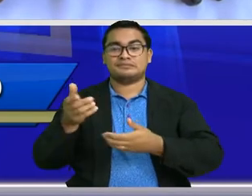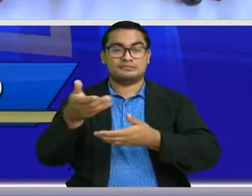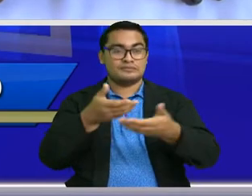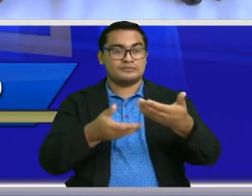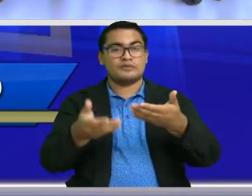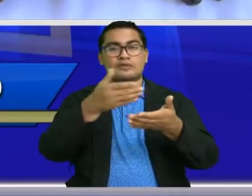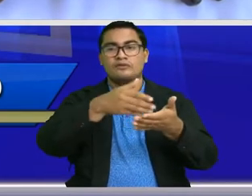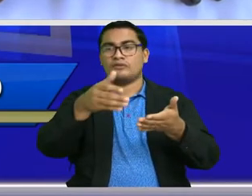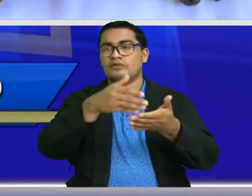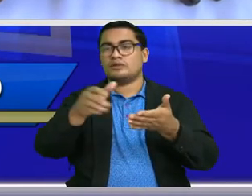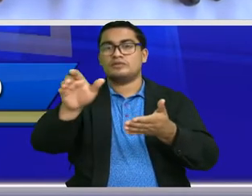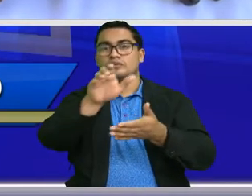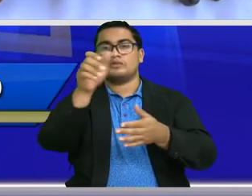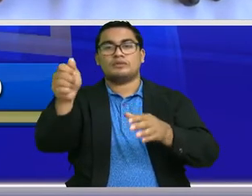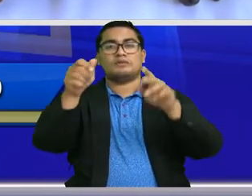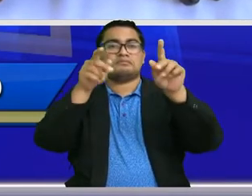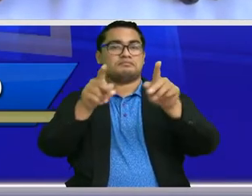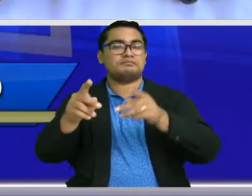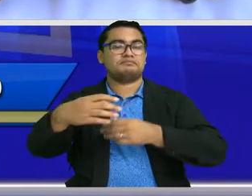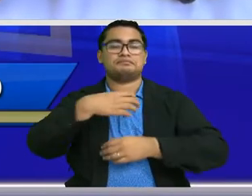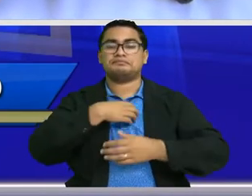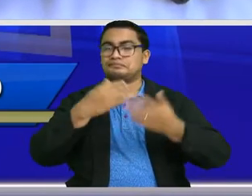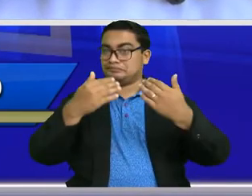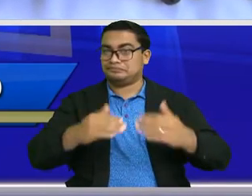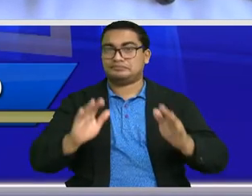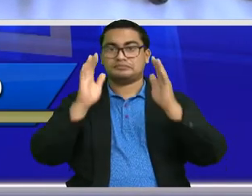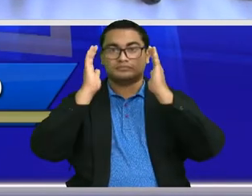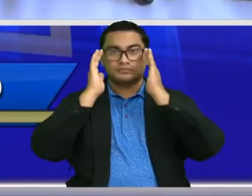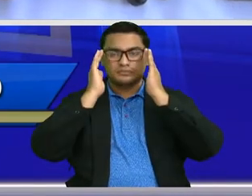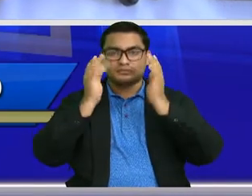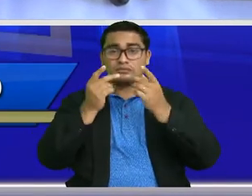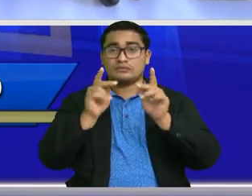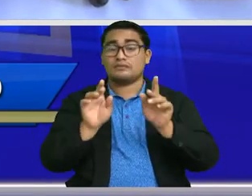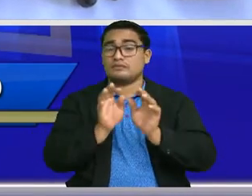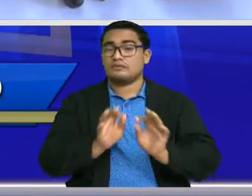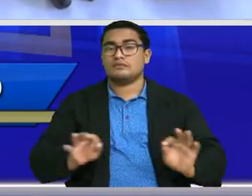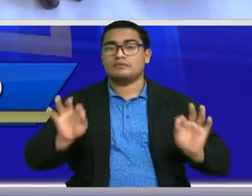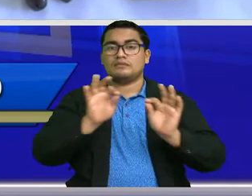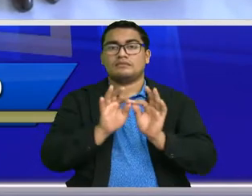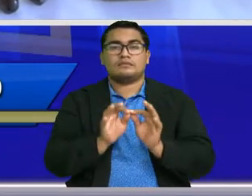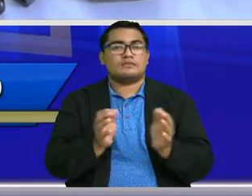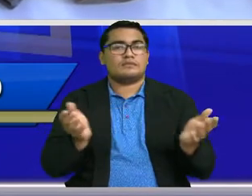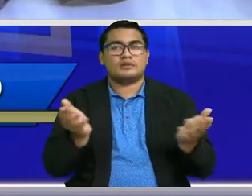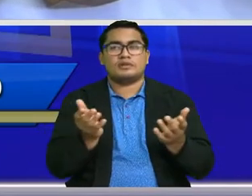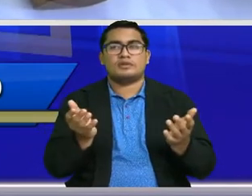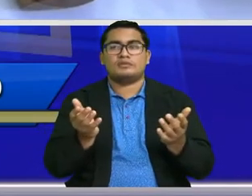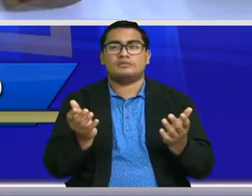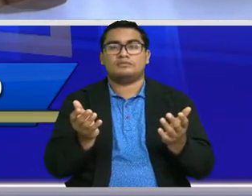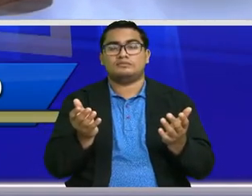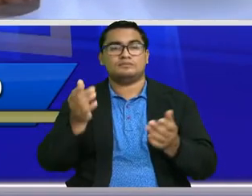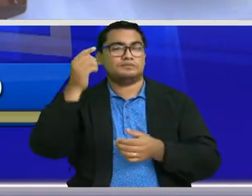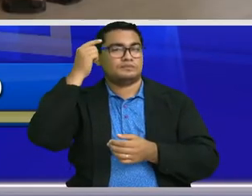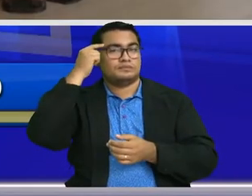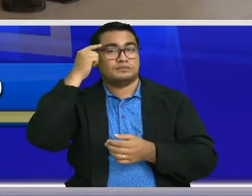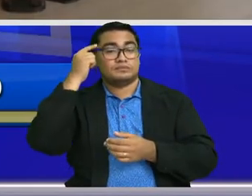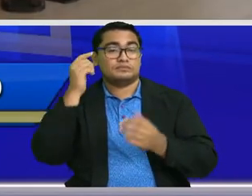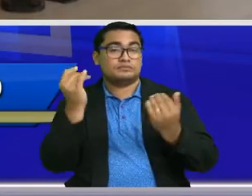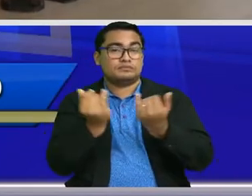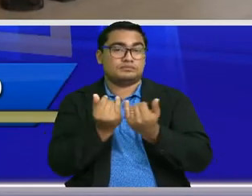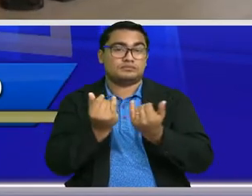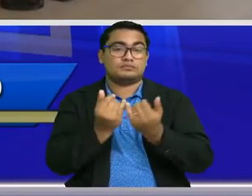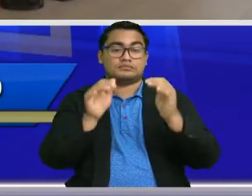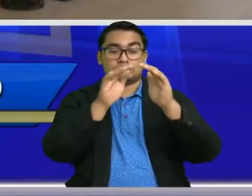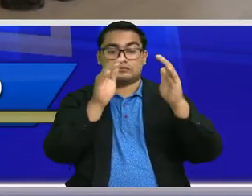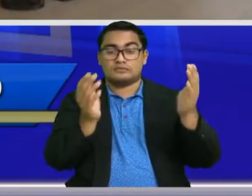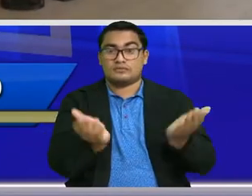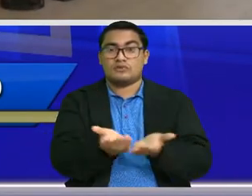otros emprendedores por su naturaleza misma. Sí. Sin embargo, cuán importante es concentrarlo, que orgánicamente en un mundo offline